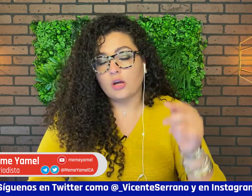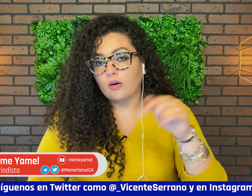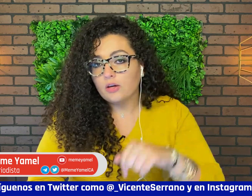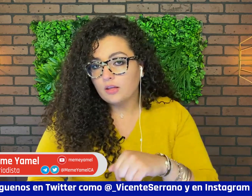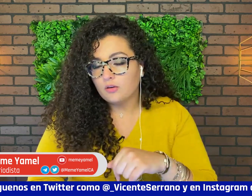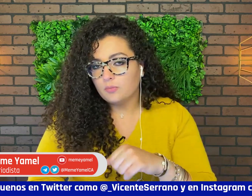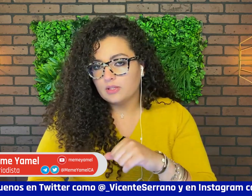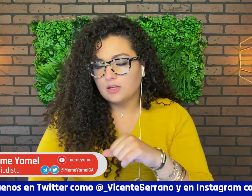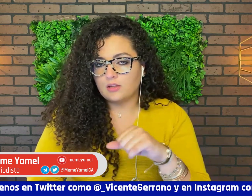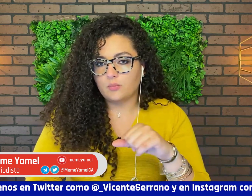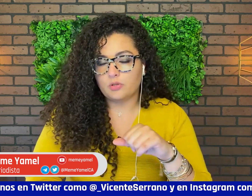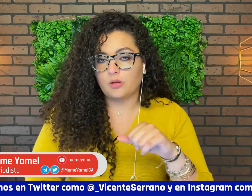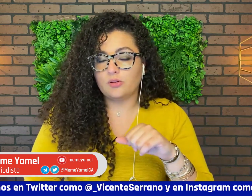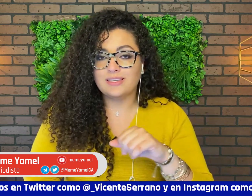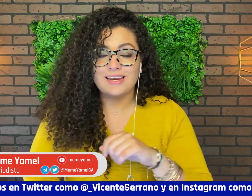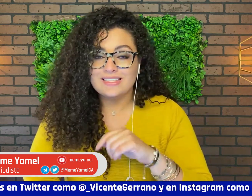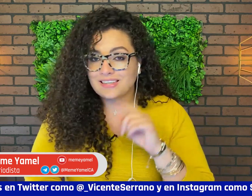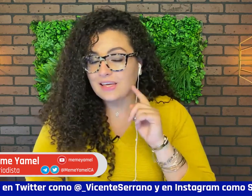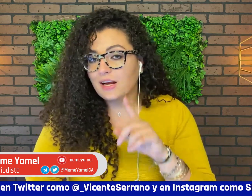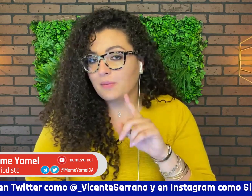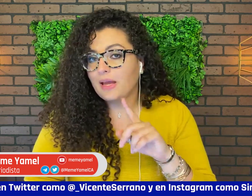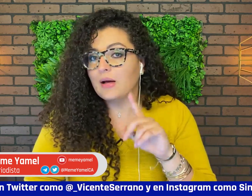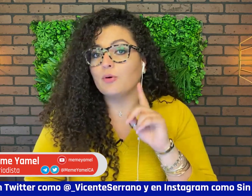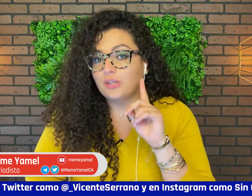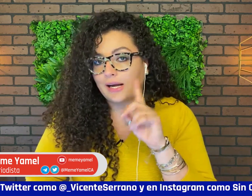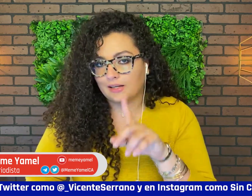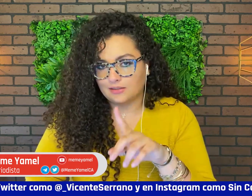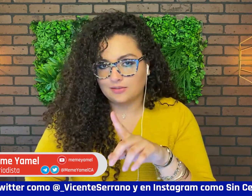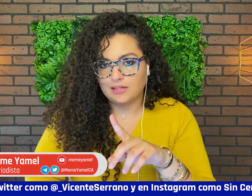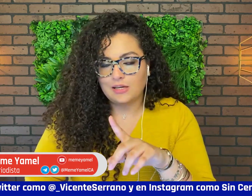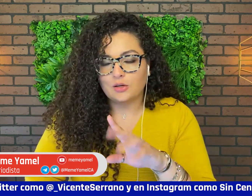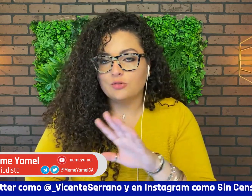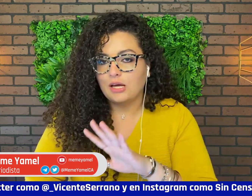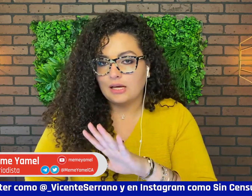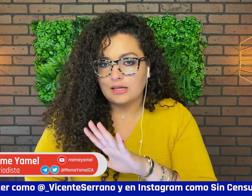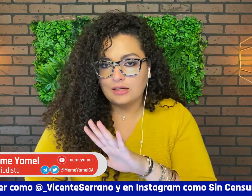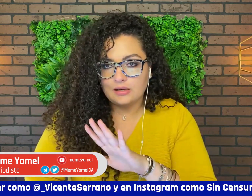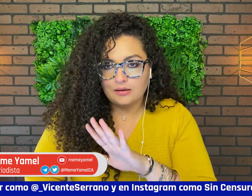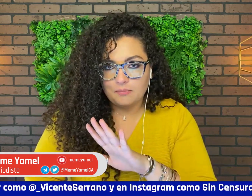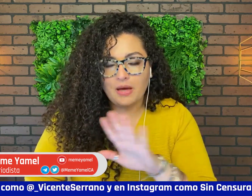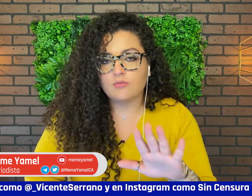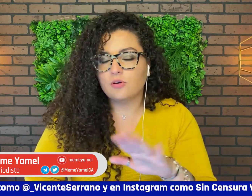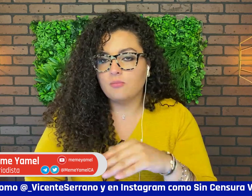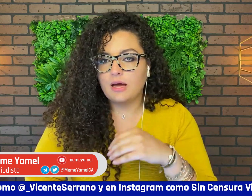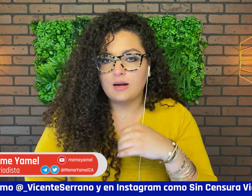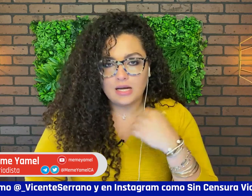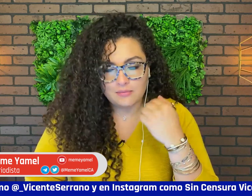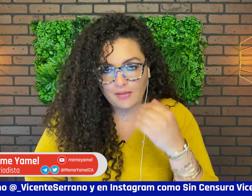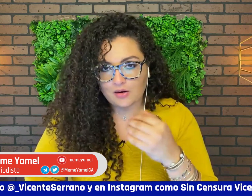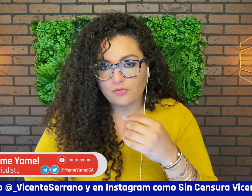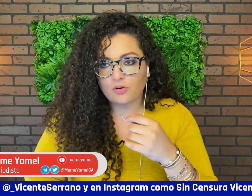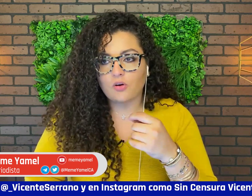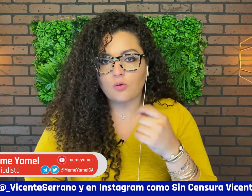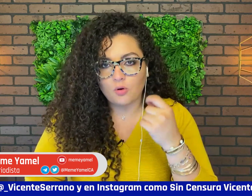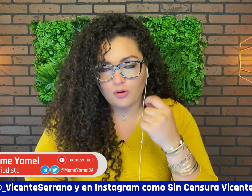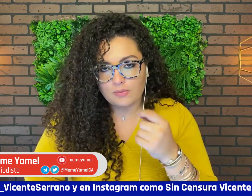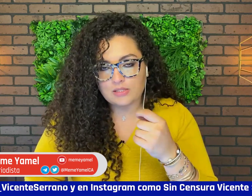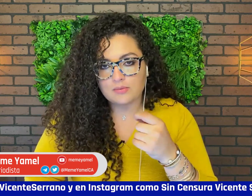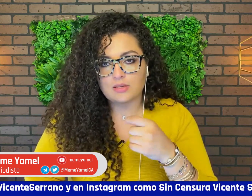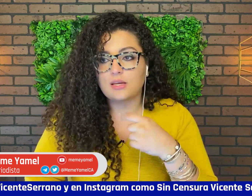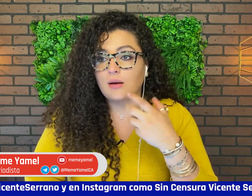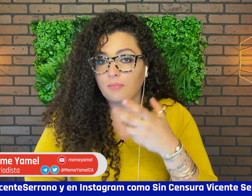Lo que hoy dijo el presidente López Obrador es que ni siquiera va a ir a votar. O sea, va a informar, le va a dar foco, lo